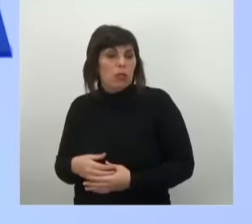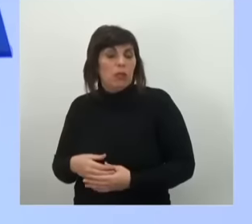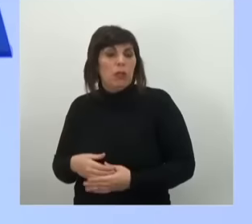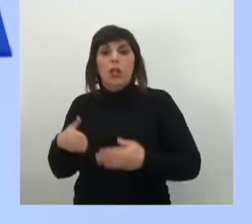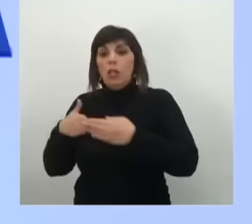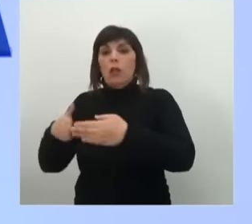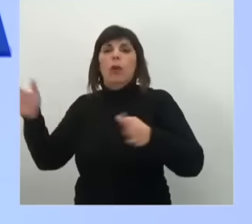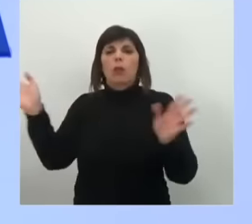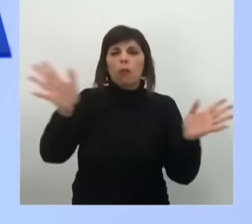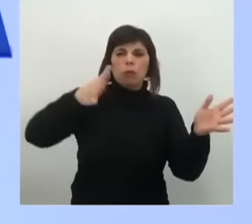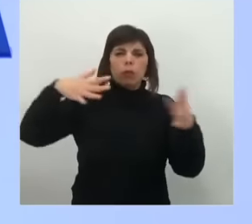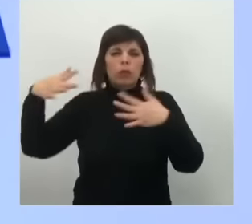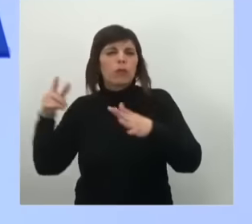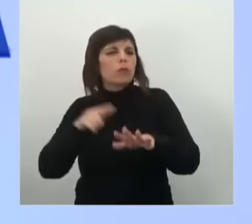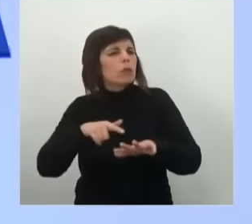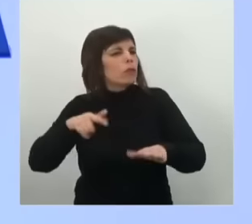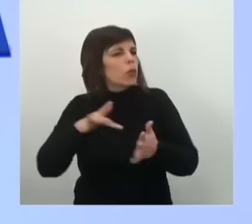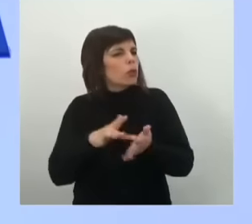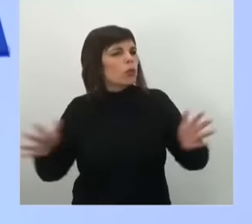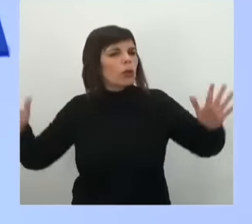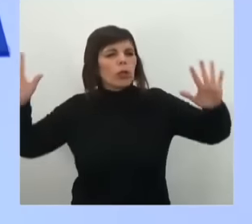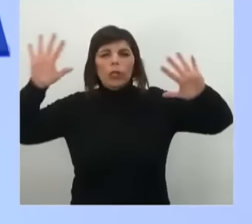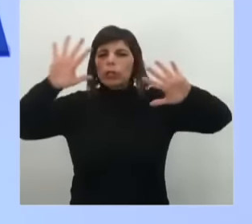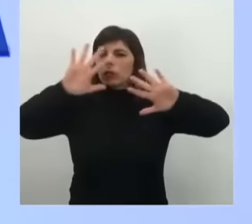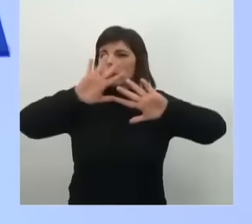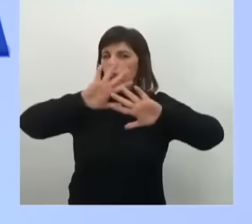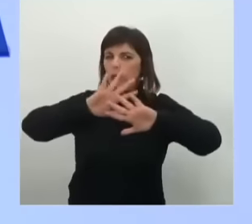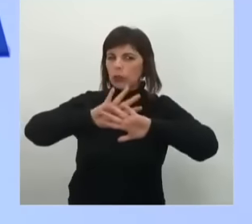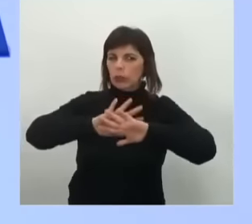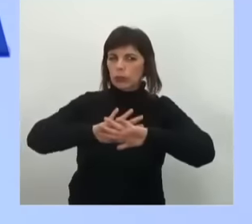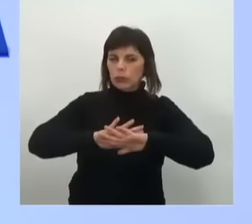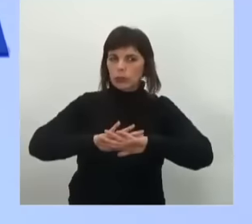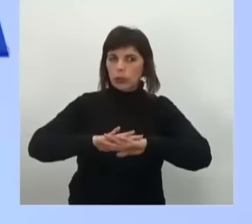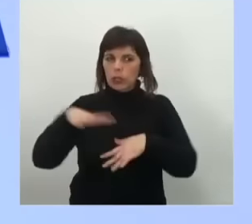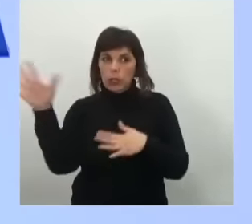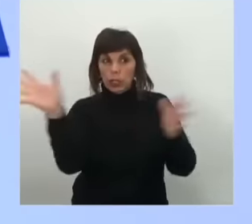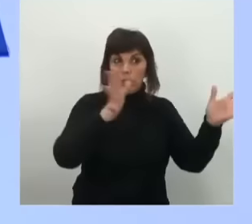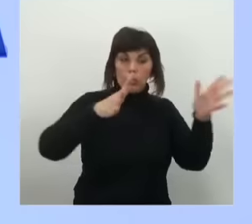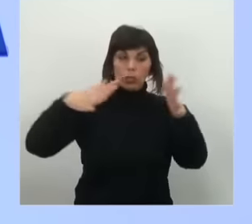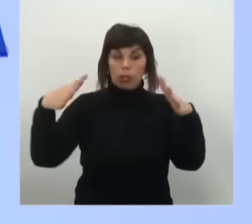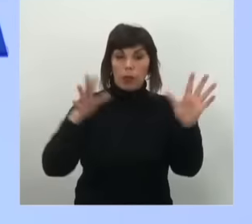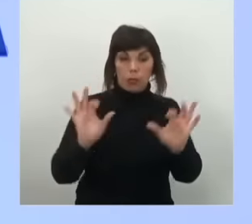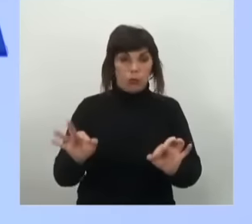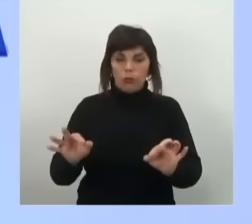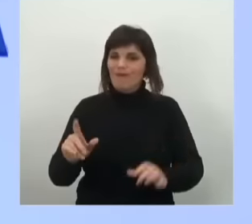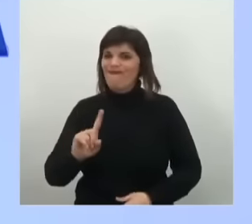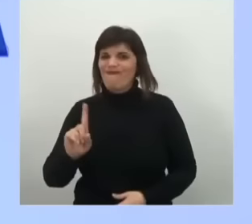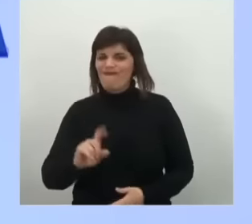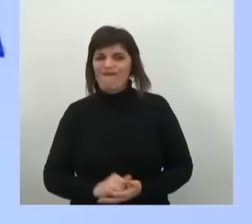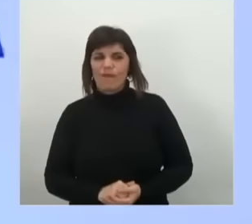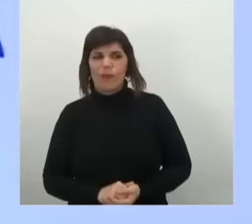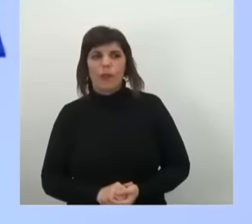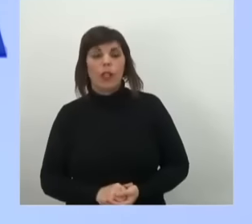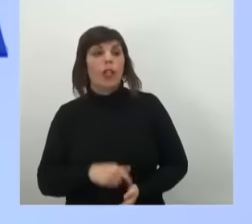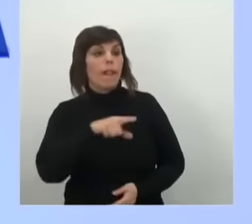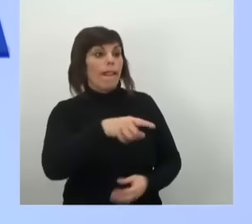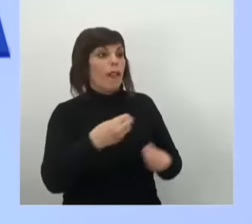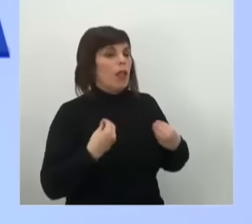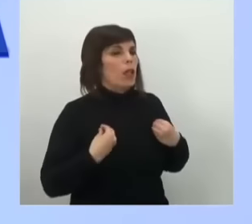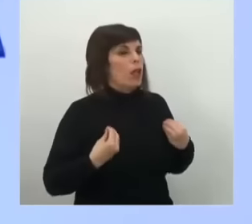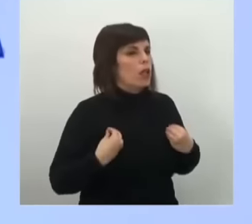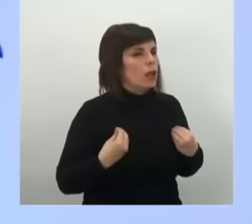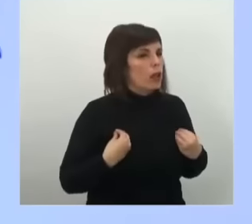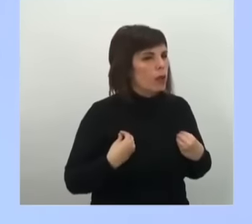pero en esa noche ese viento no era como el otro viento y tú y yo podemos soportar mucho en la vida pero